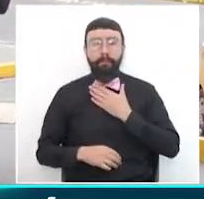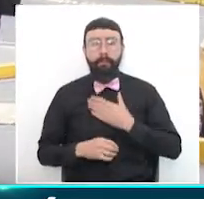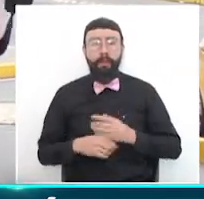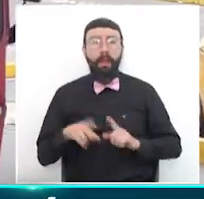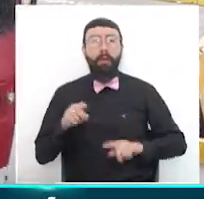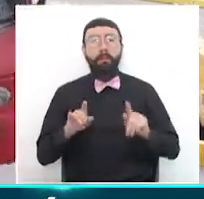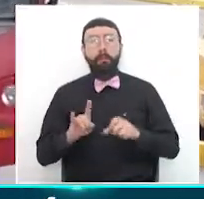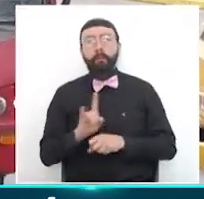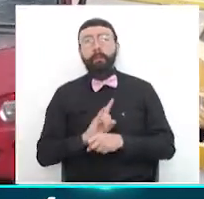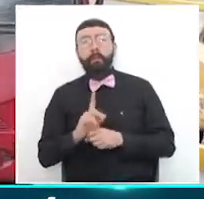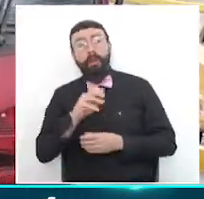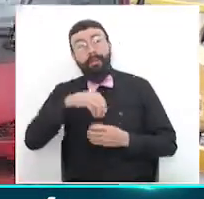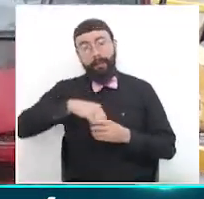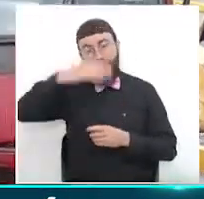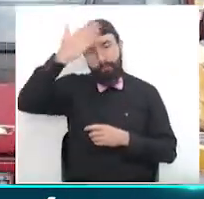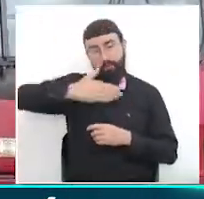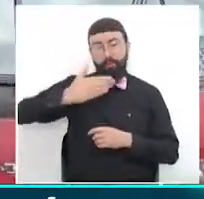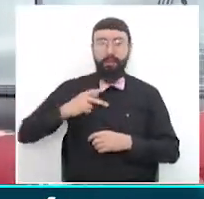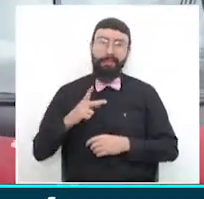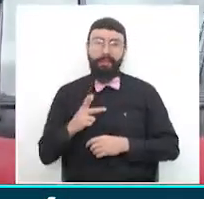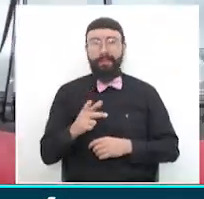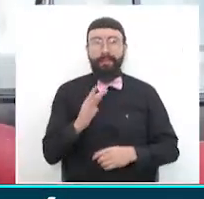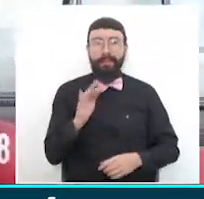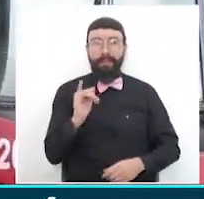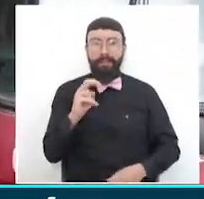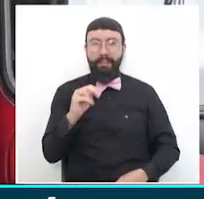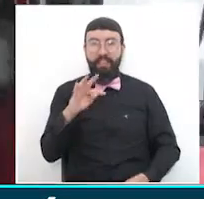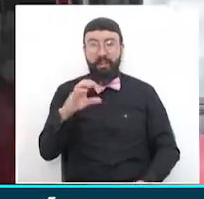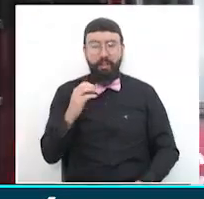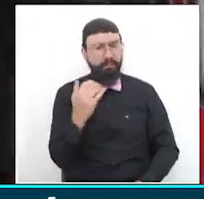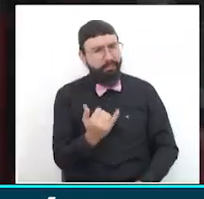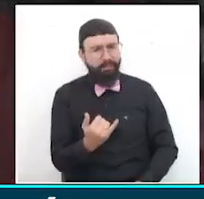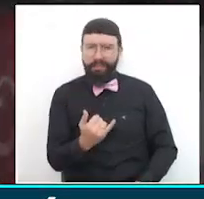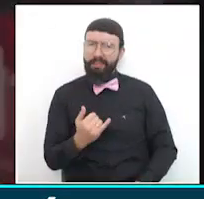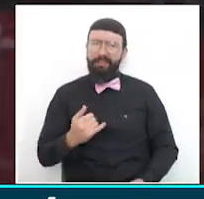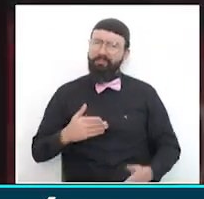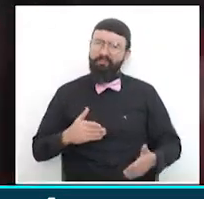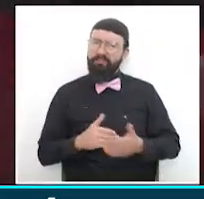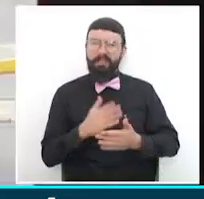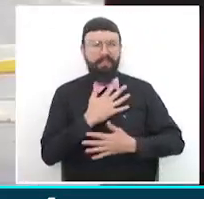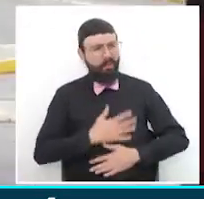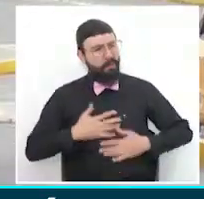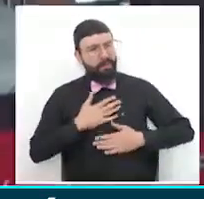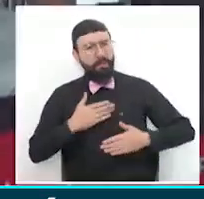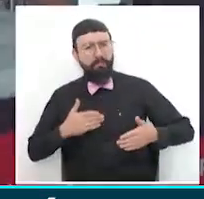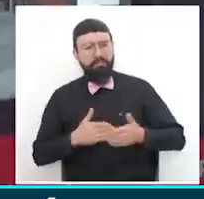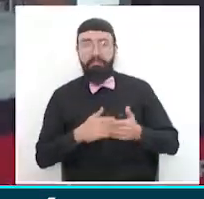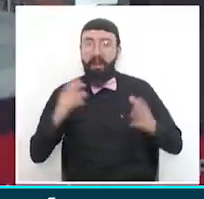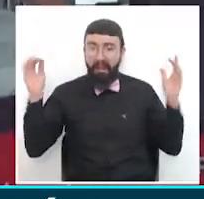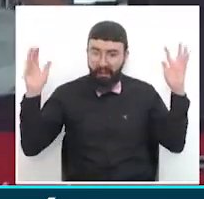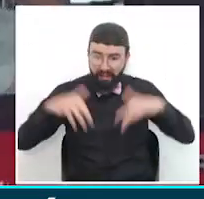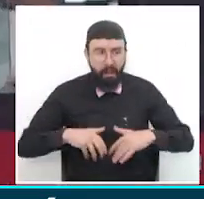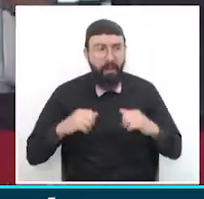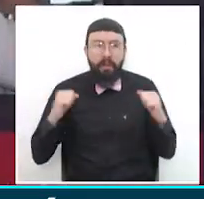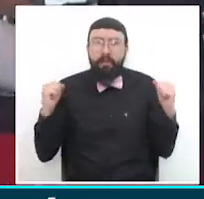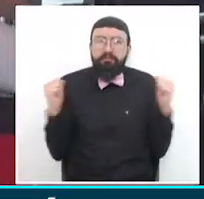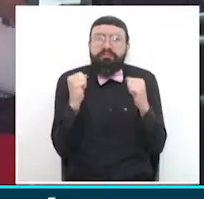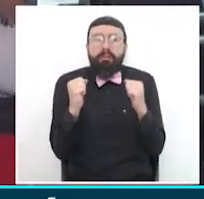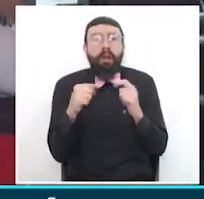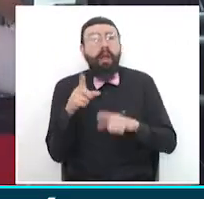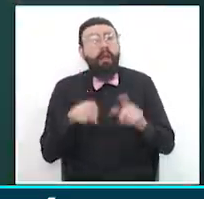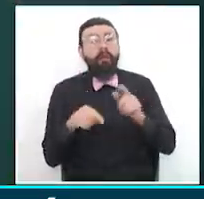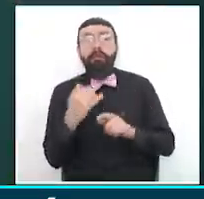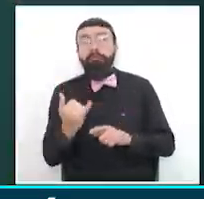Usuarios de los buses de transporte urbano Tinto han manifestado en redes sociales su inconformidad por el sobrecupo que han evidenciado en